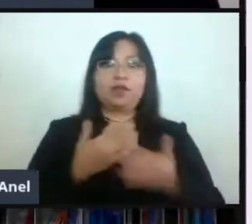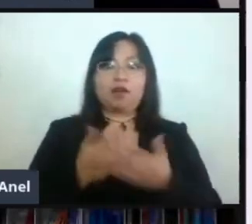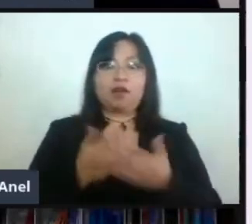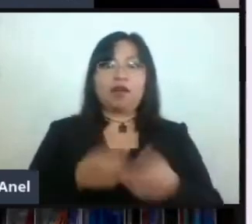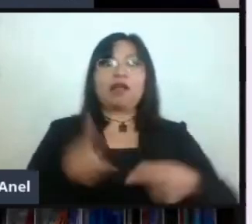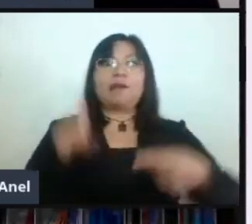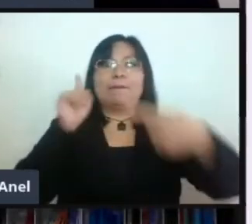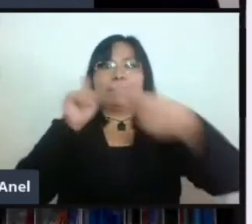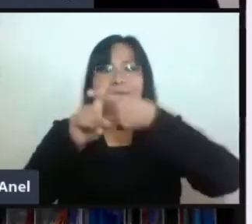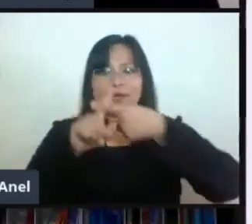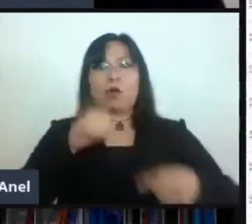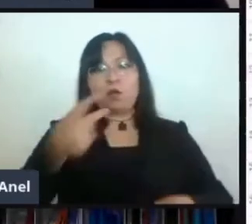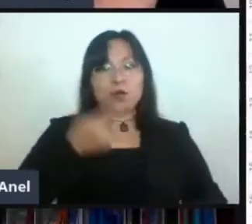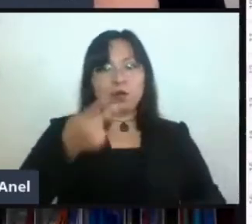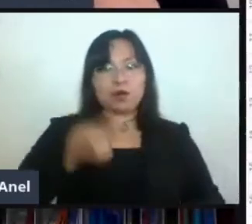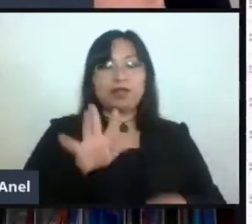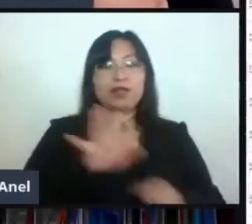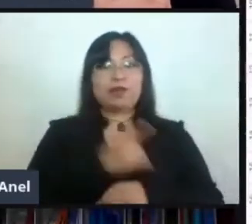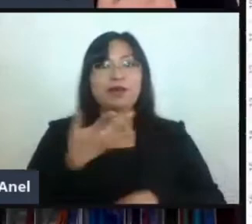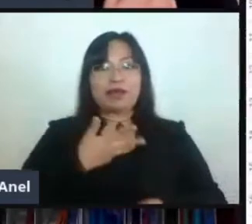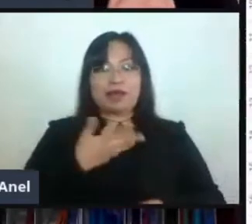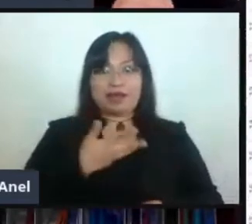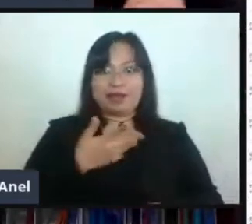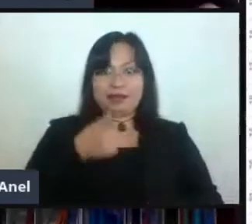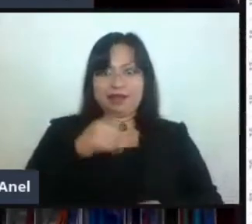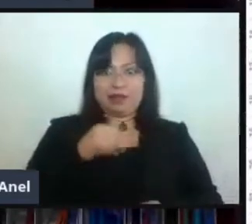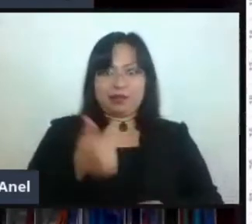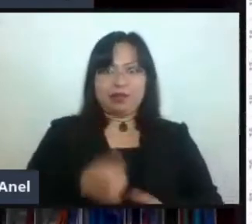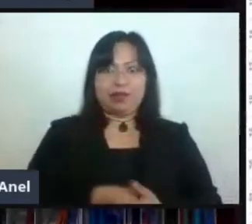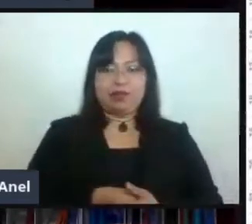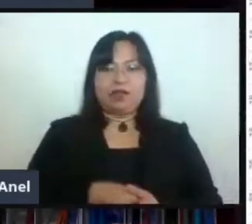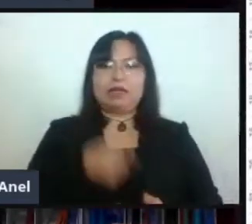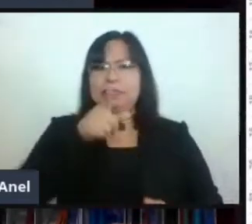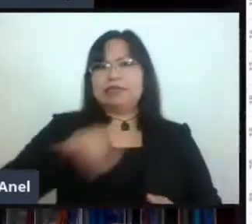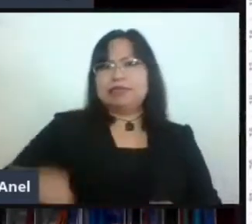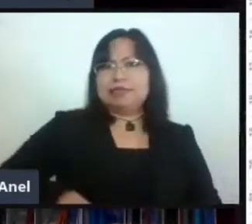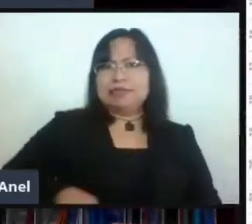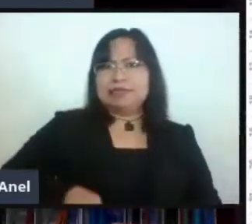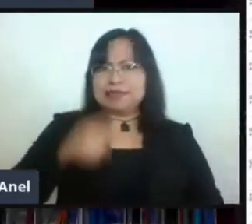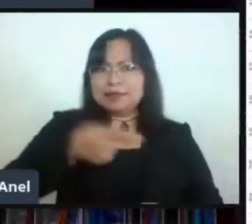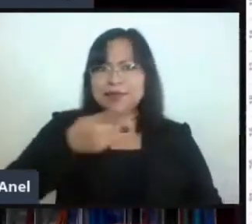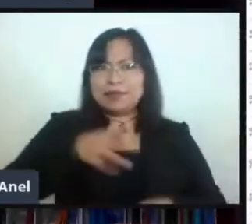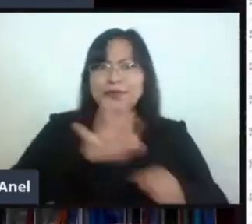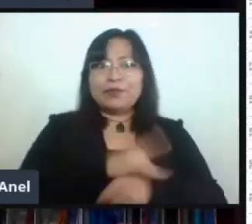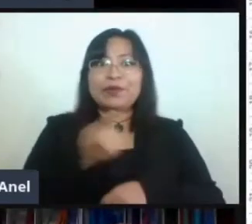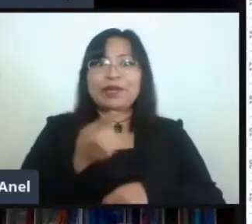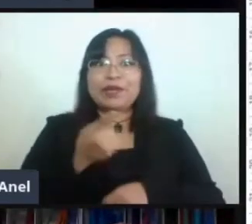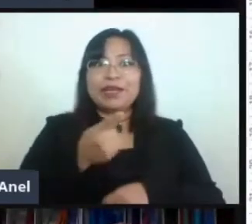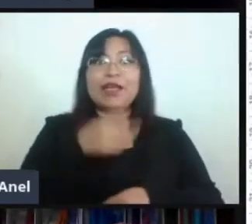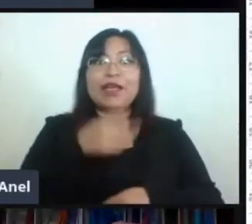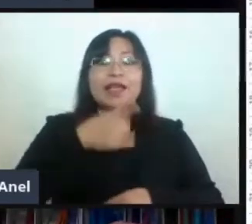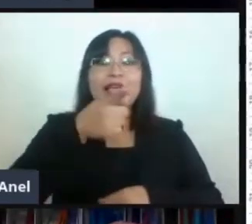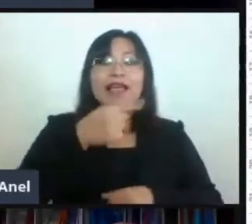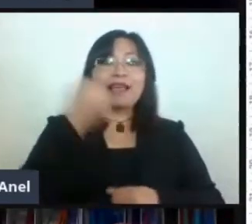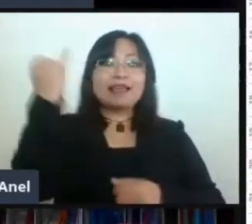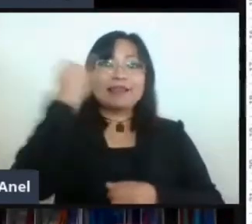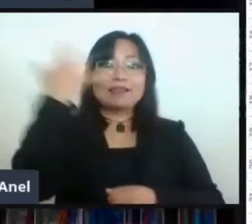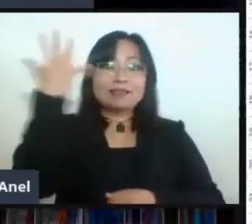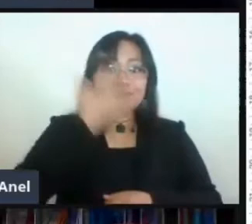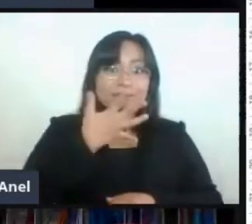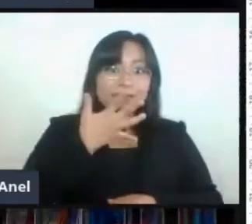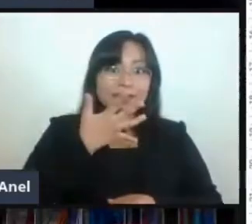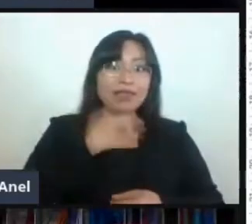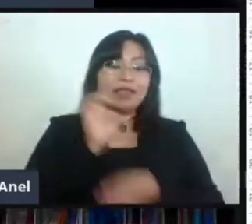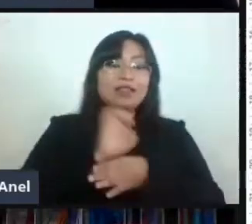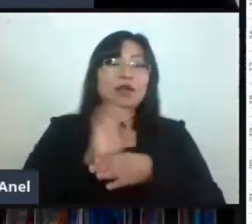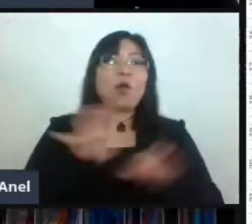porque fíjense que esta es interesante. Aquí este reactivo depende del análisis de esta imagen, ¿sí? Tiene